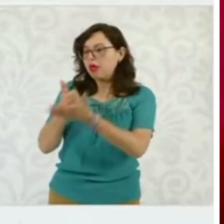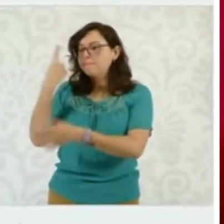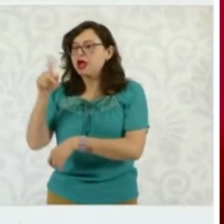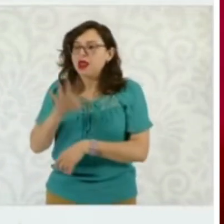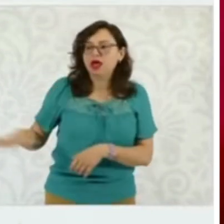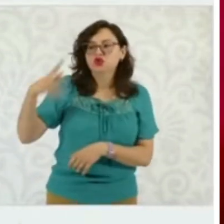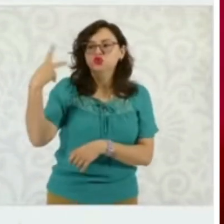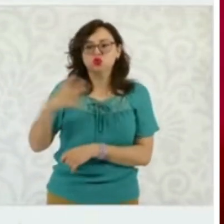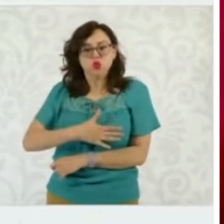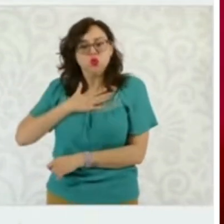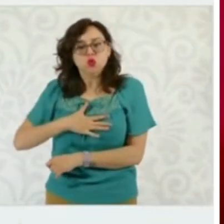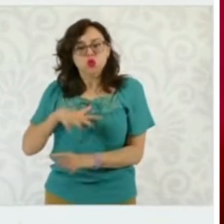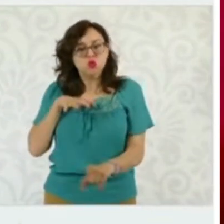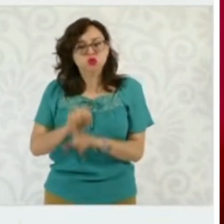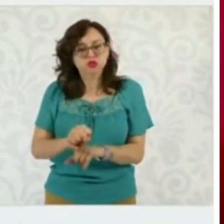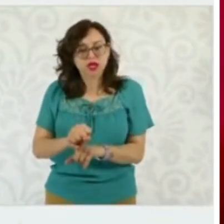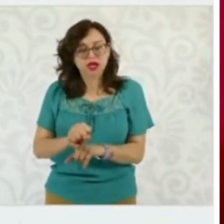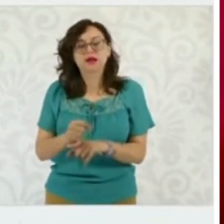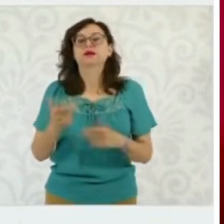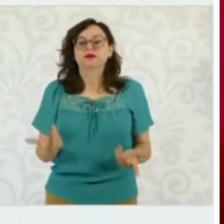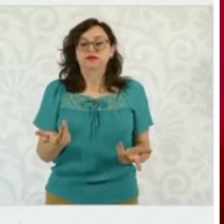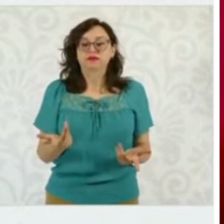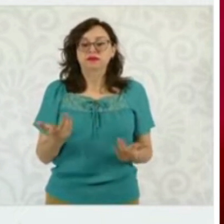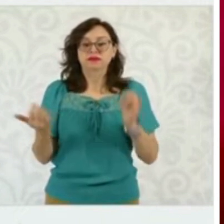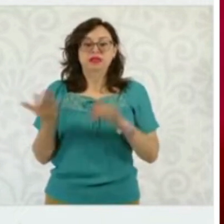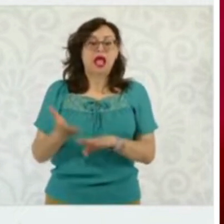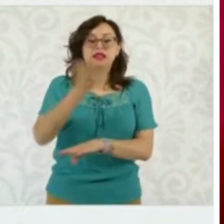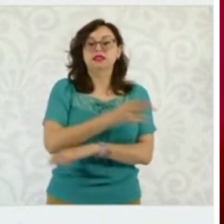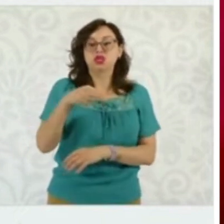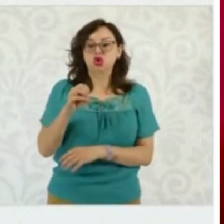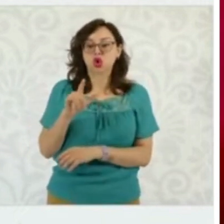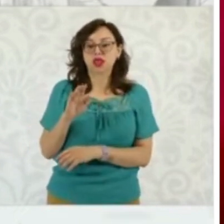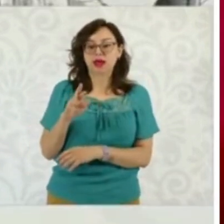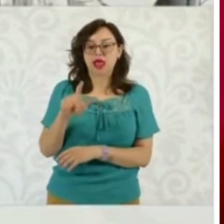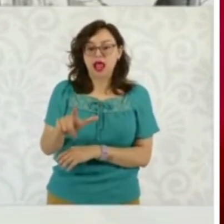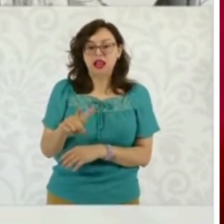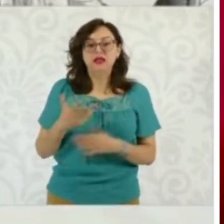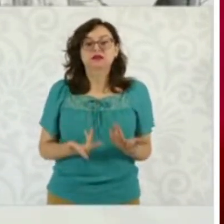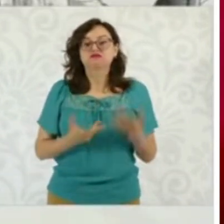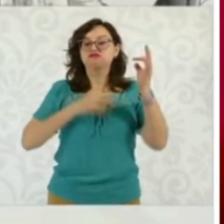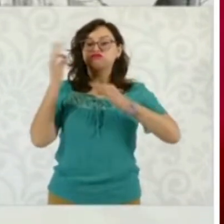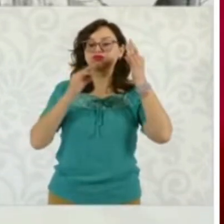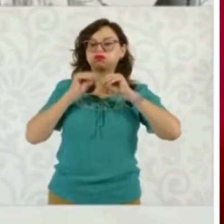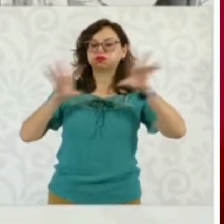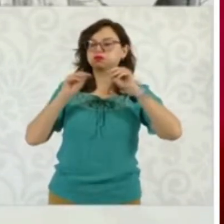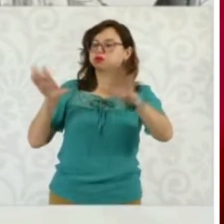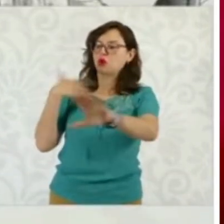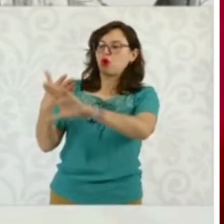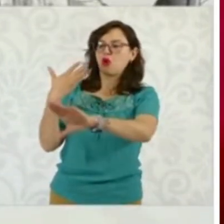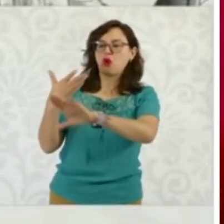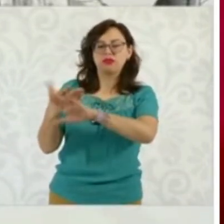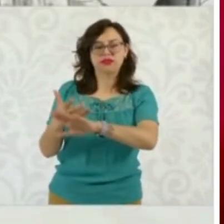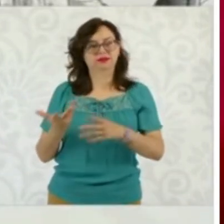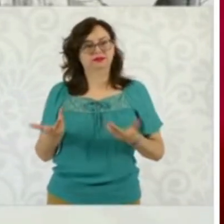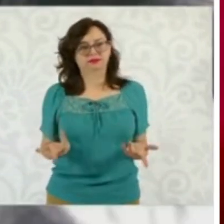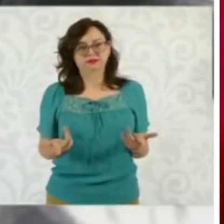hacemos siempre, porque nosotros no vamos a ser como los gobiernos neoliberales que hicieron toda esta campaña acusando a los maestros como si